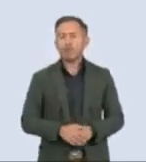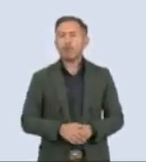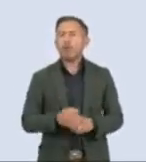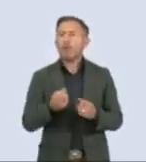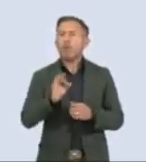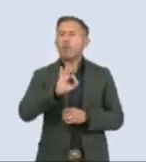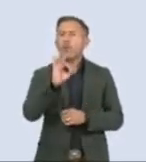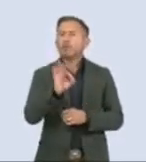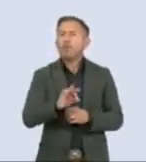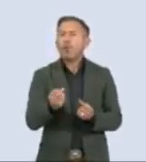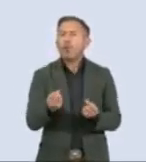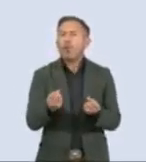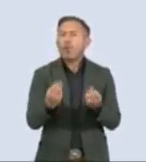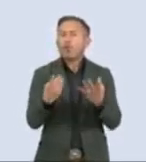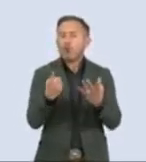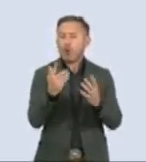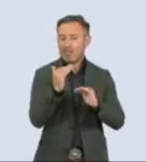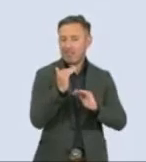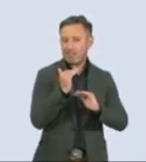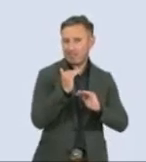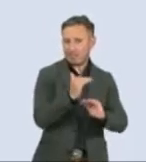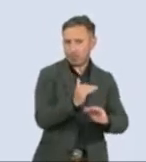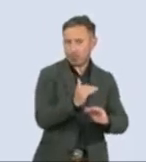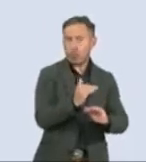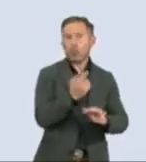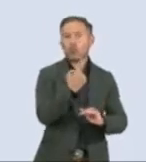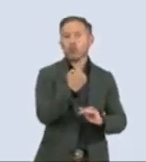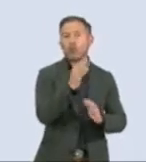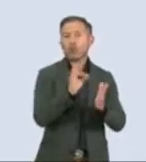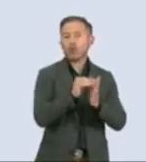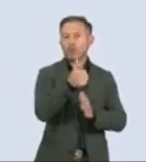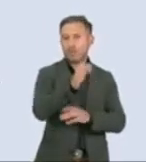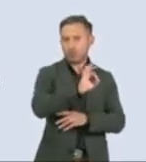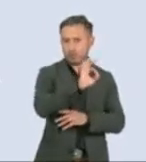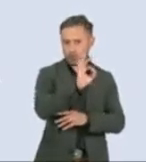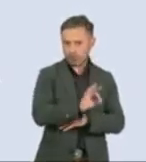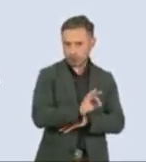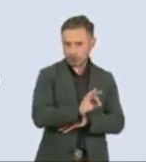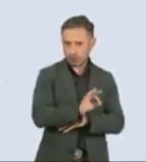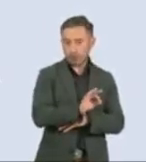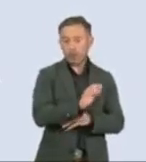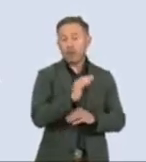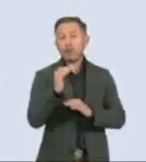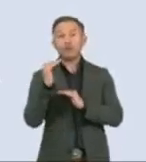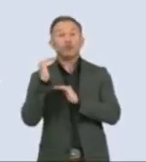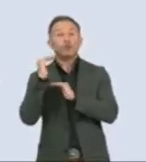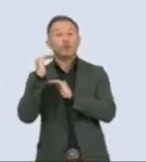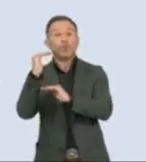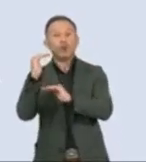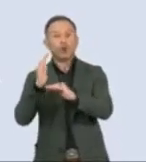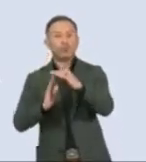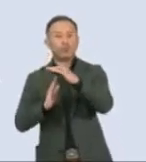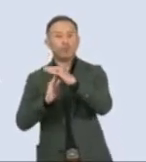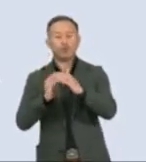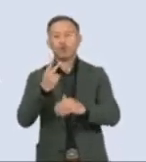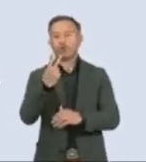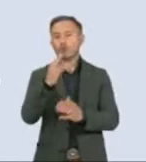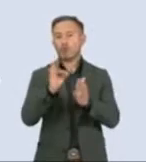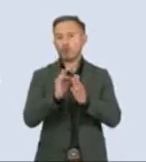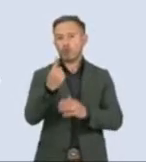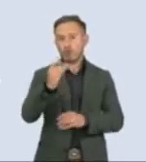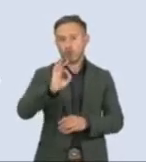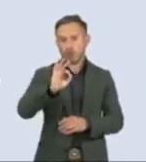cuyo límite inferior es el 1.6 por ciento y el superior 2.1 por